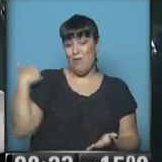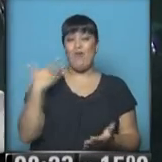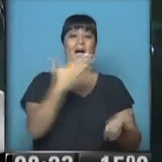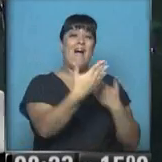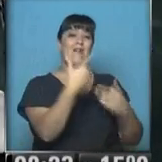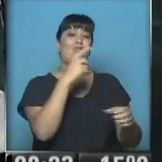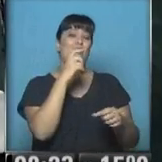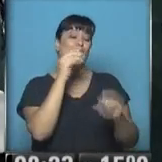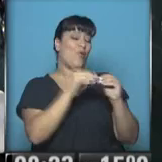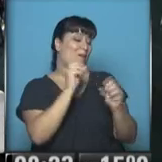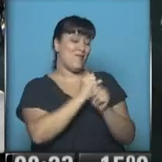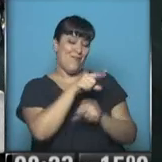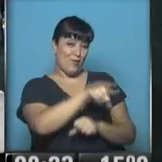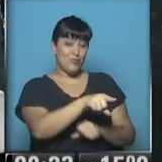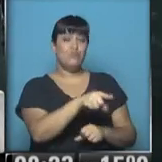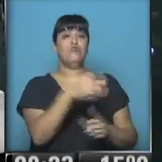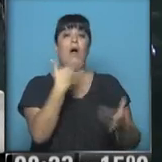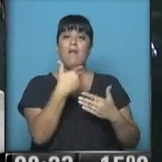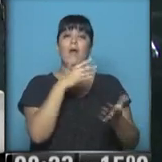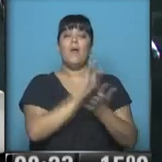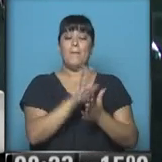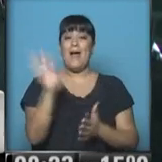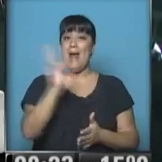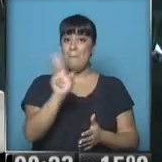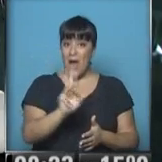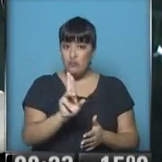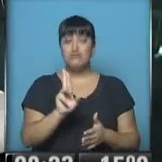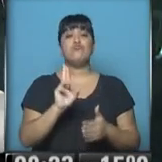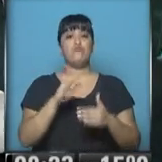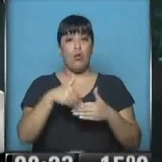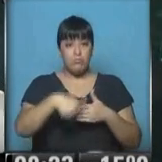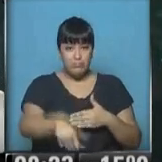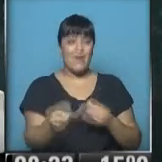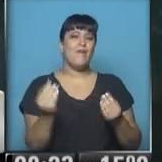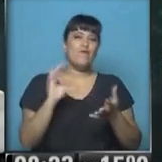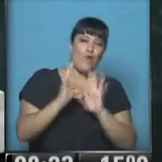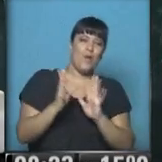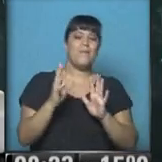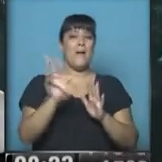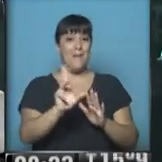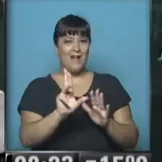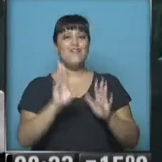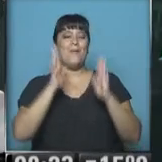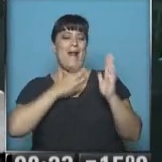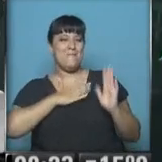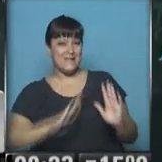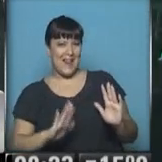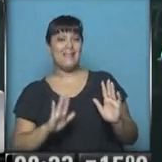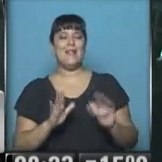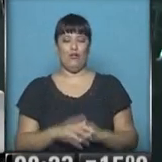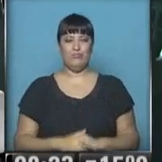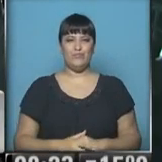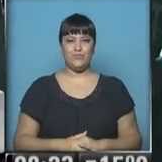colega tuyo de que haya un debate a partir del mes de marzo por una cuestión de que va a estar más despejado el escenario electoral